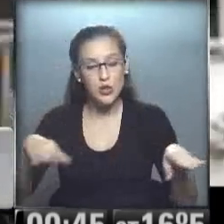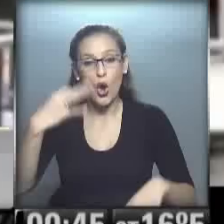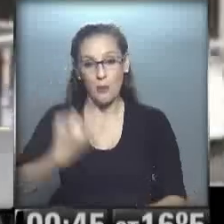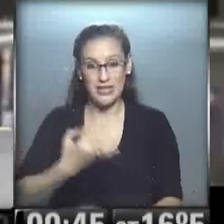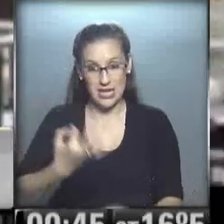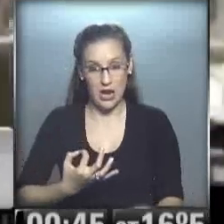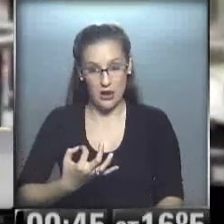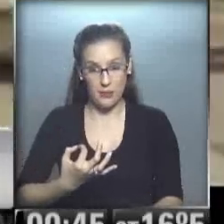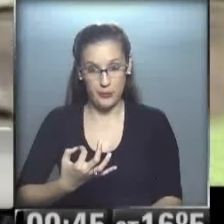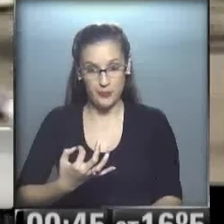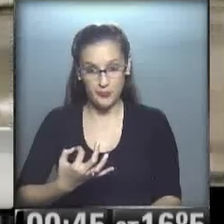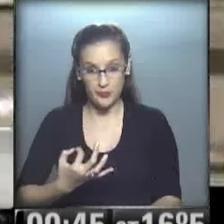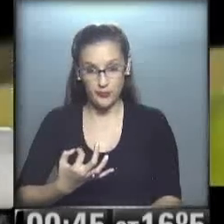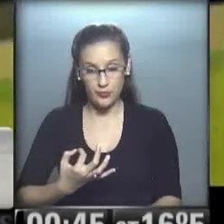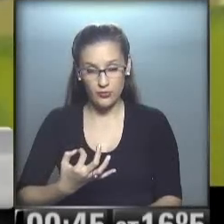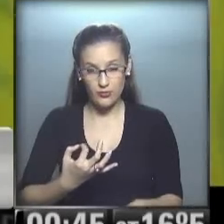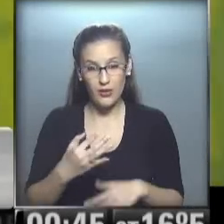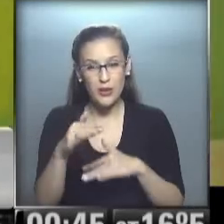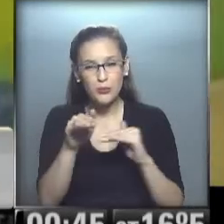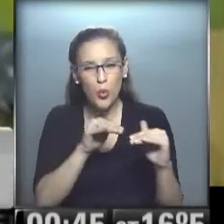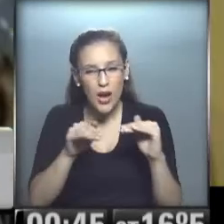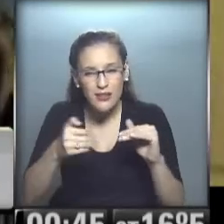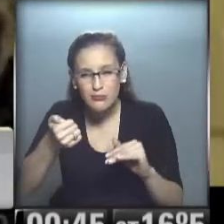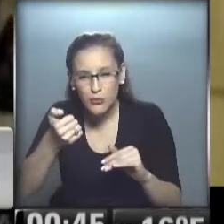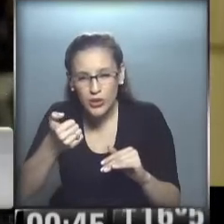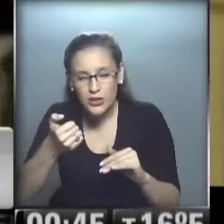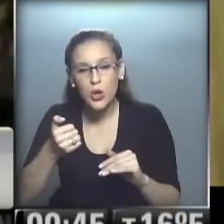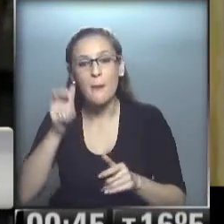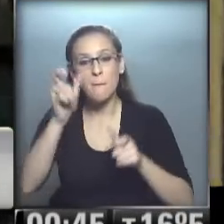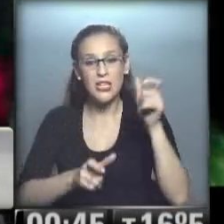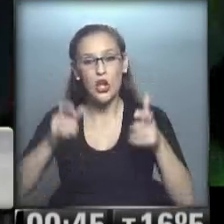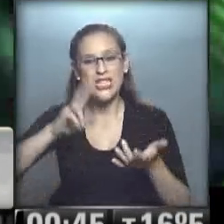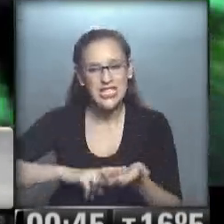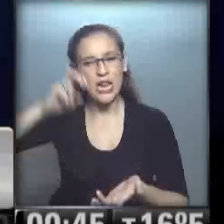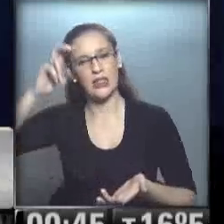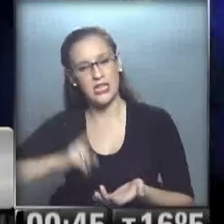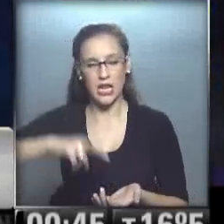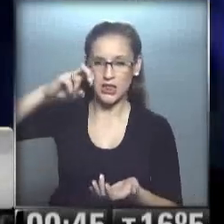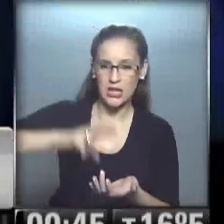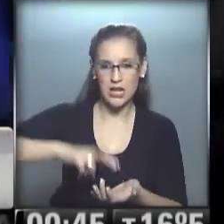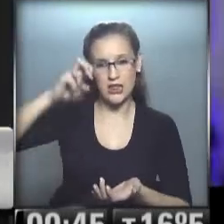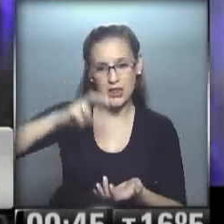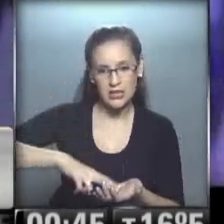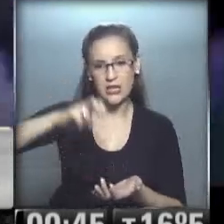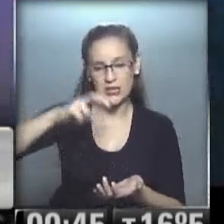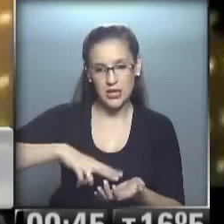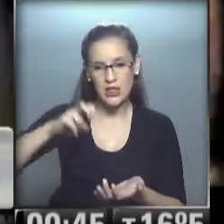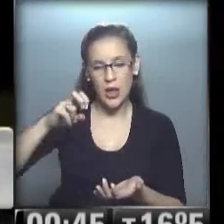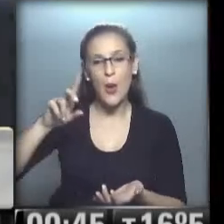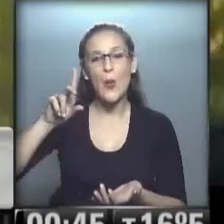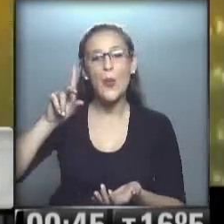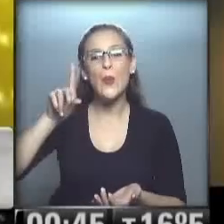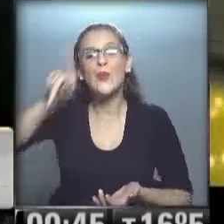pocos centímetros, un par de centímetros para que la gente no se tropiece, pero cuando la gente salta, los pisa, se van moviendo, eso carga en un dínamo y